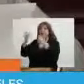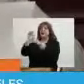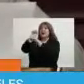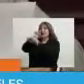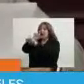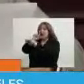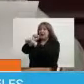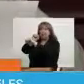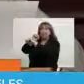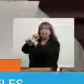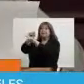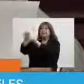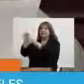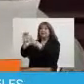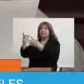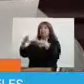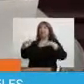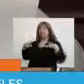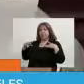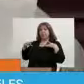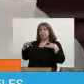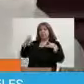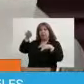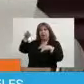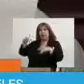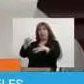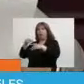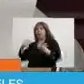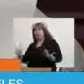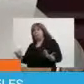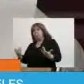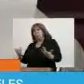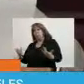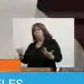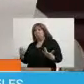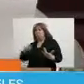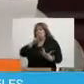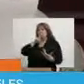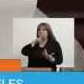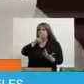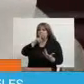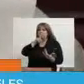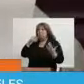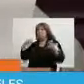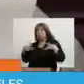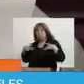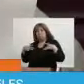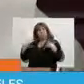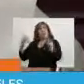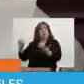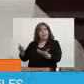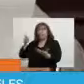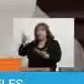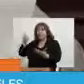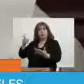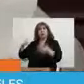cárceles de máxima ociosidad, donde la permanencia inactiva de los presos en el penal se